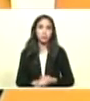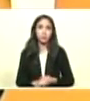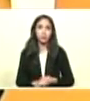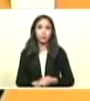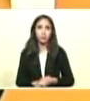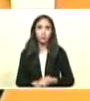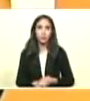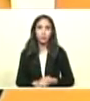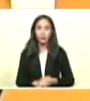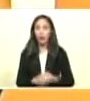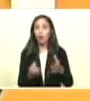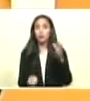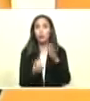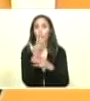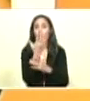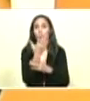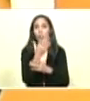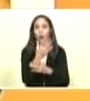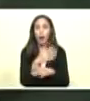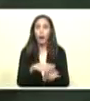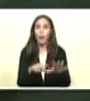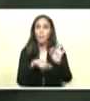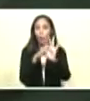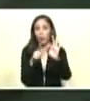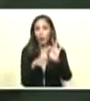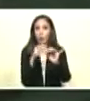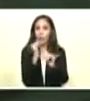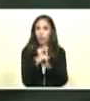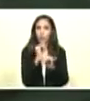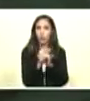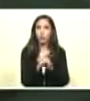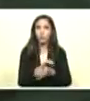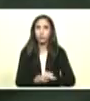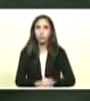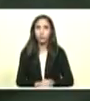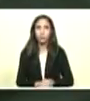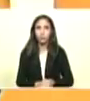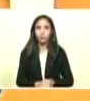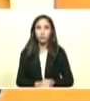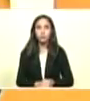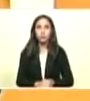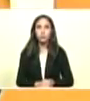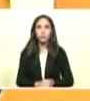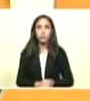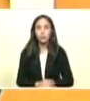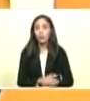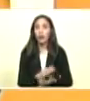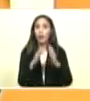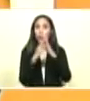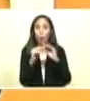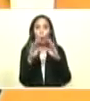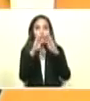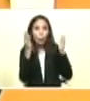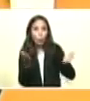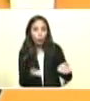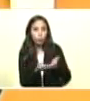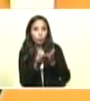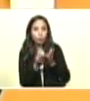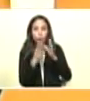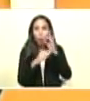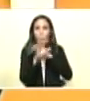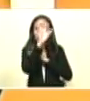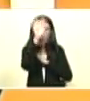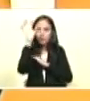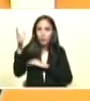del Petro. Hoy al publicar el manual estaba pendiente el mundo entero.